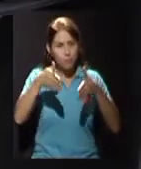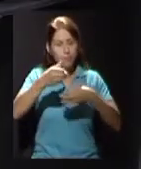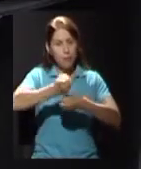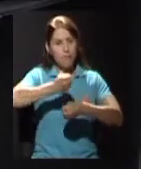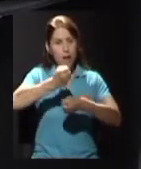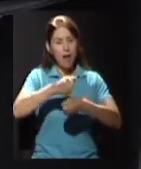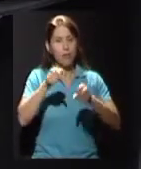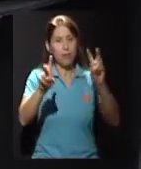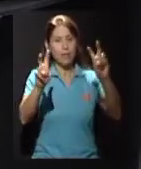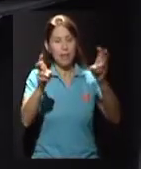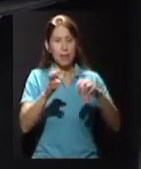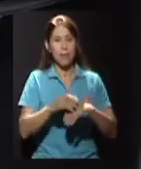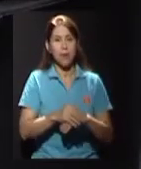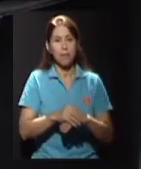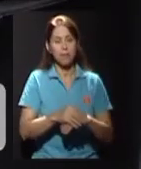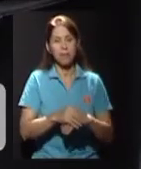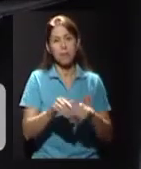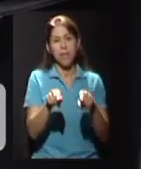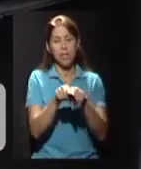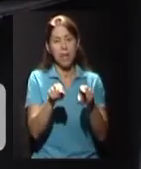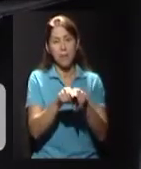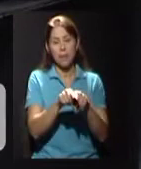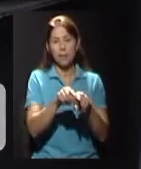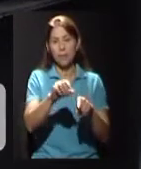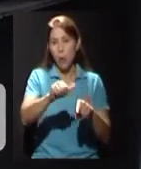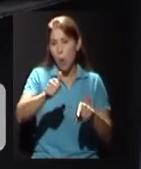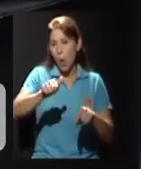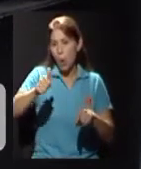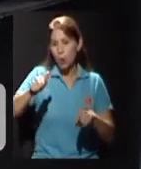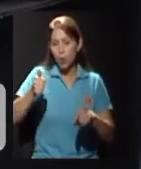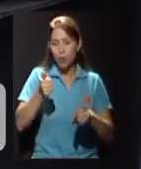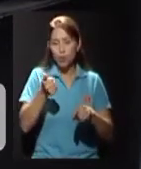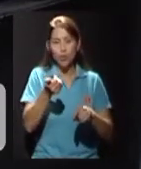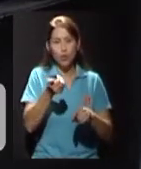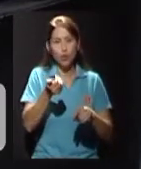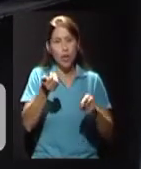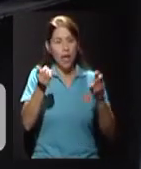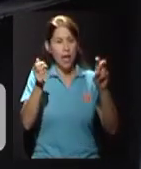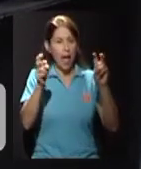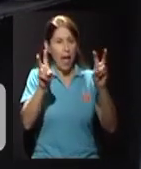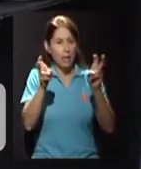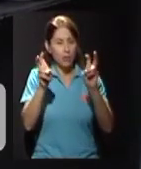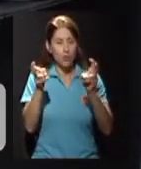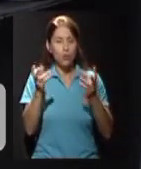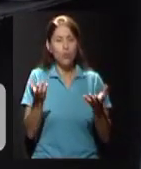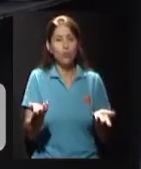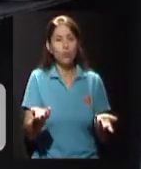entre otros otros asuntos que hemos sentido debemos